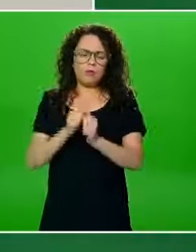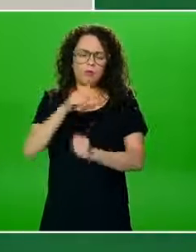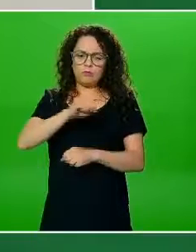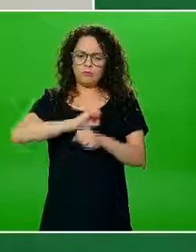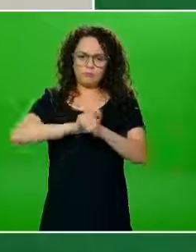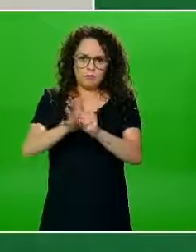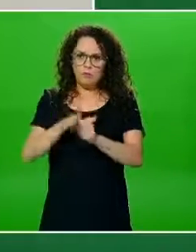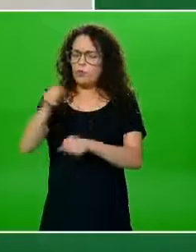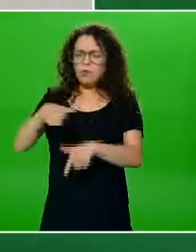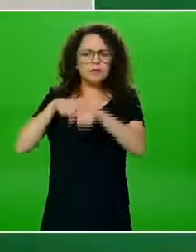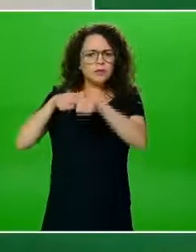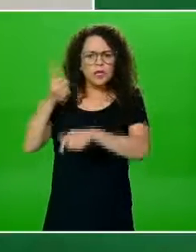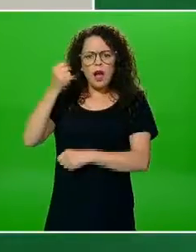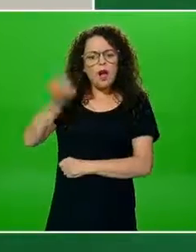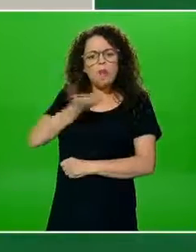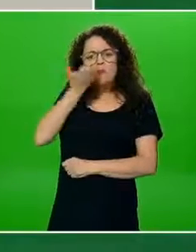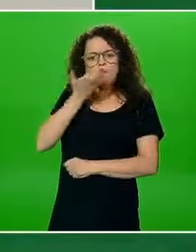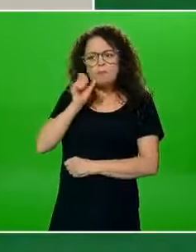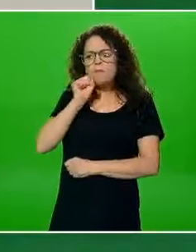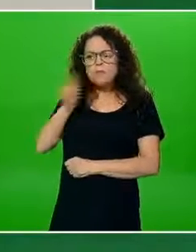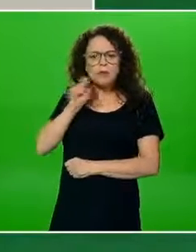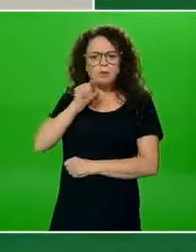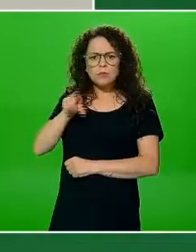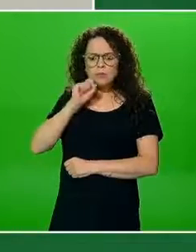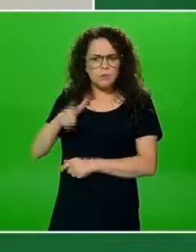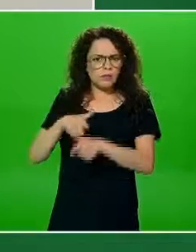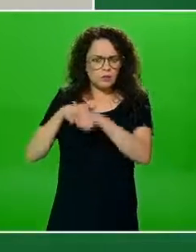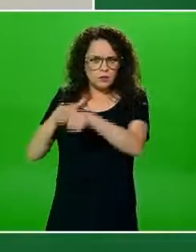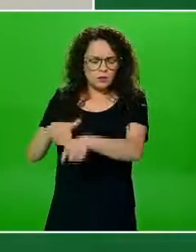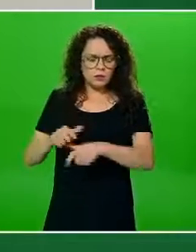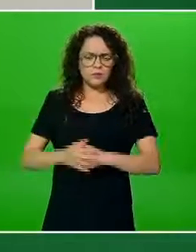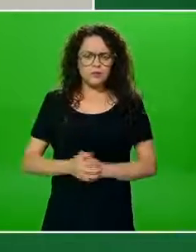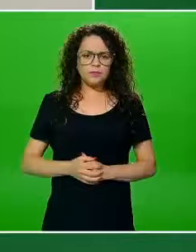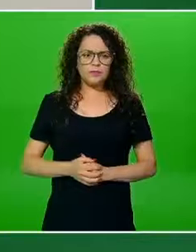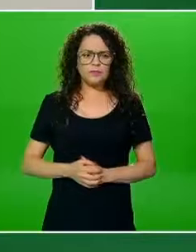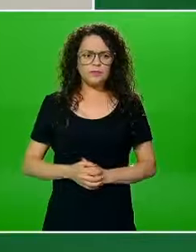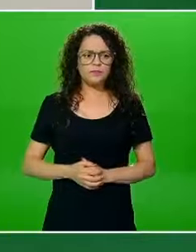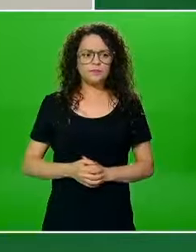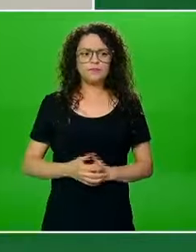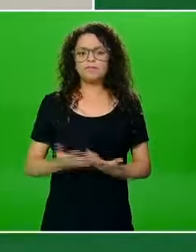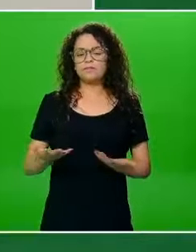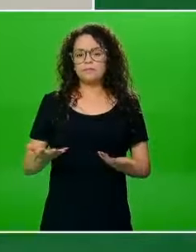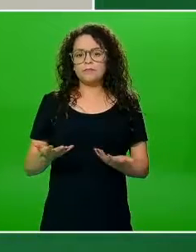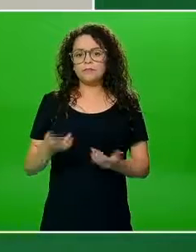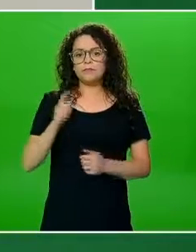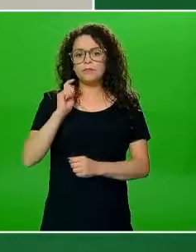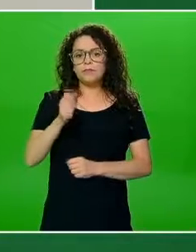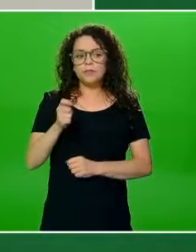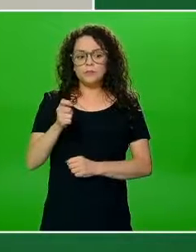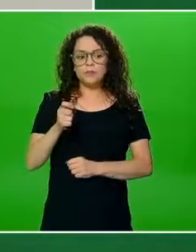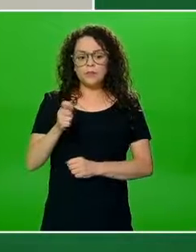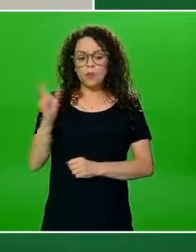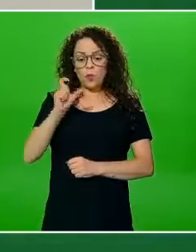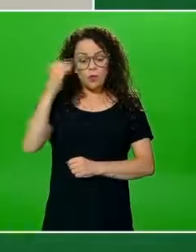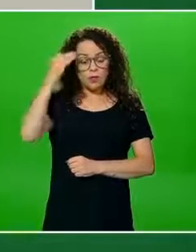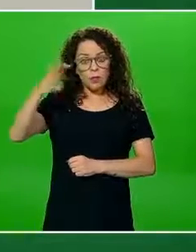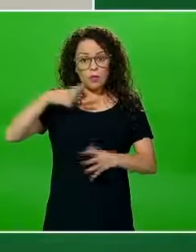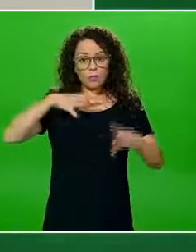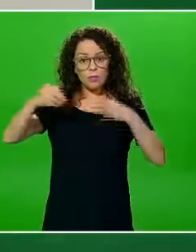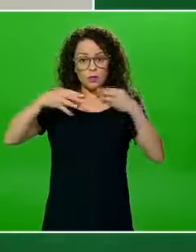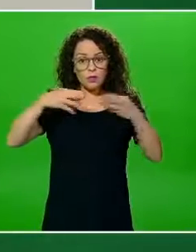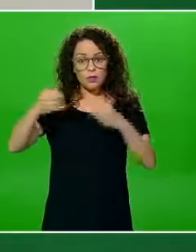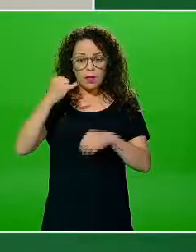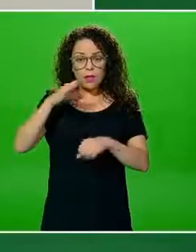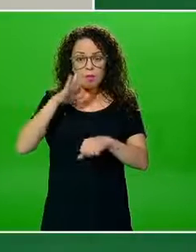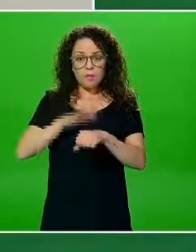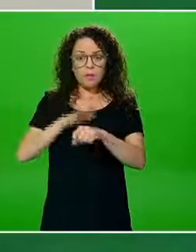con su actividad. Entonces, alrededor de 1,000 en algunos momentos de la epidemia, sobre todo a fines del